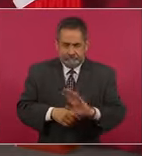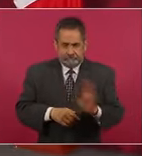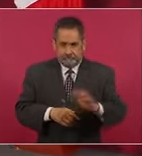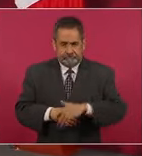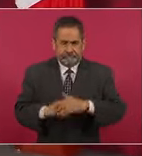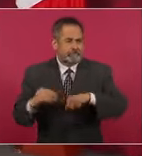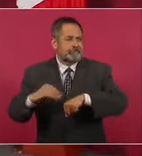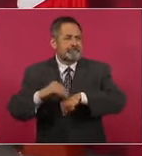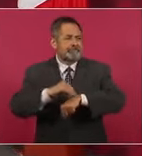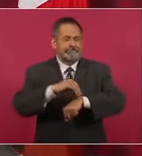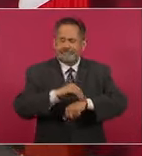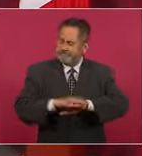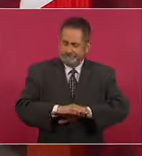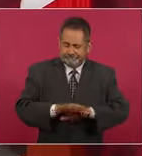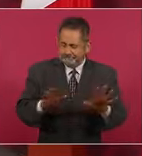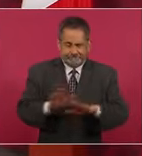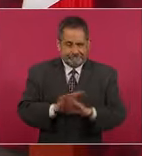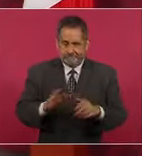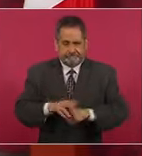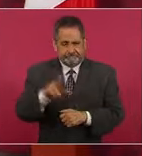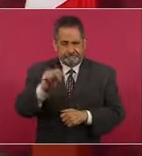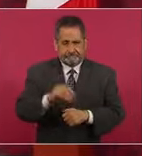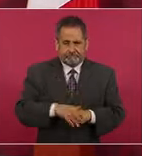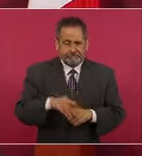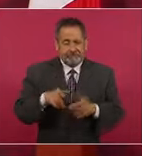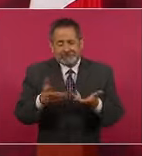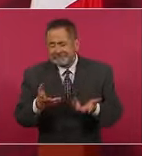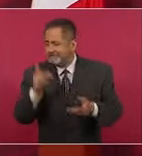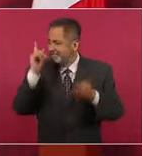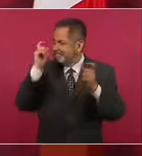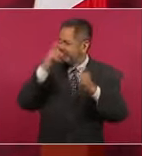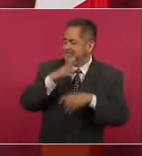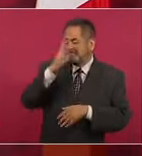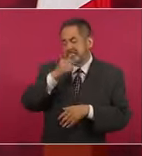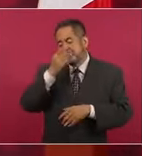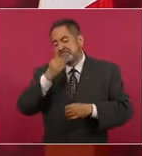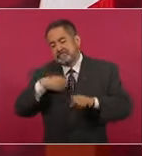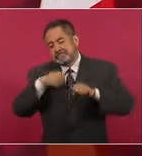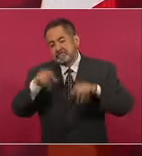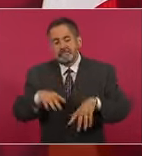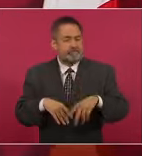complique el poder votar, que